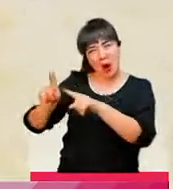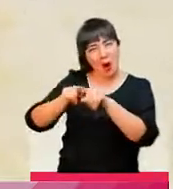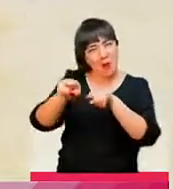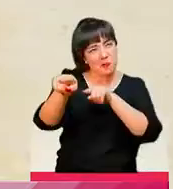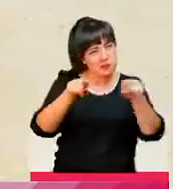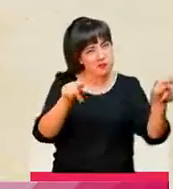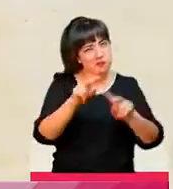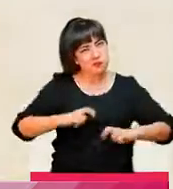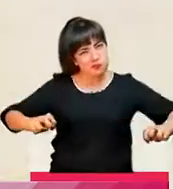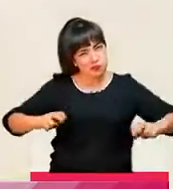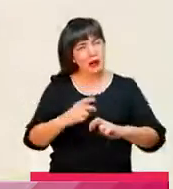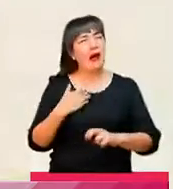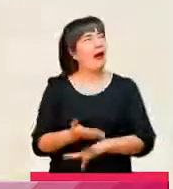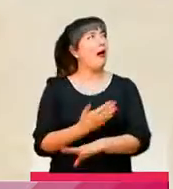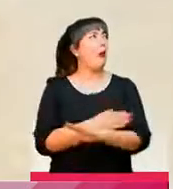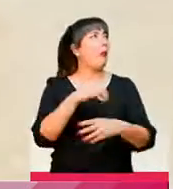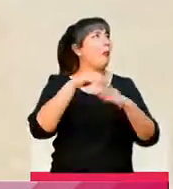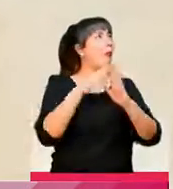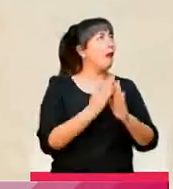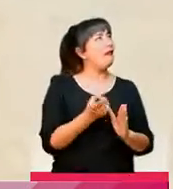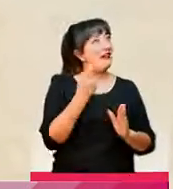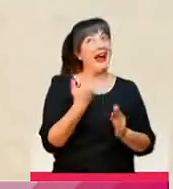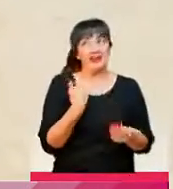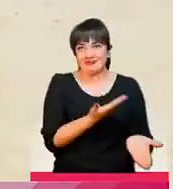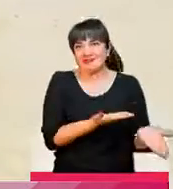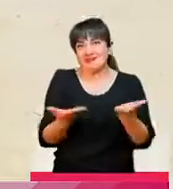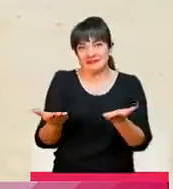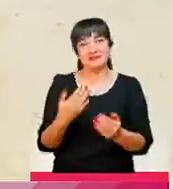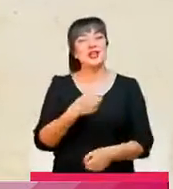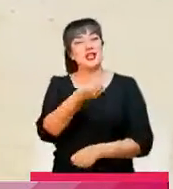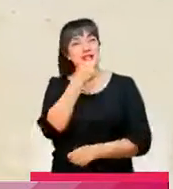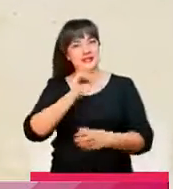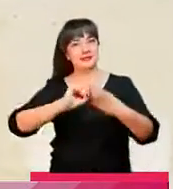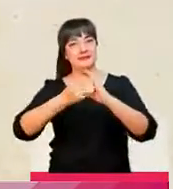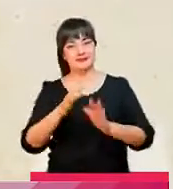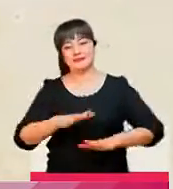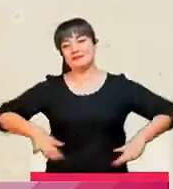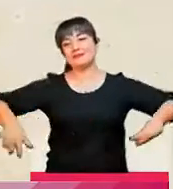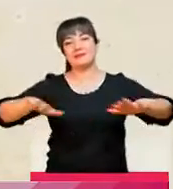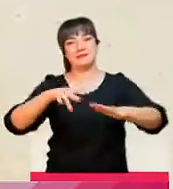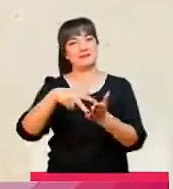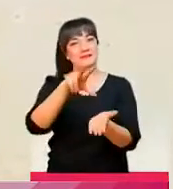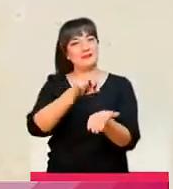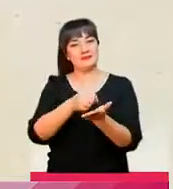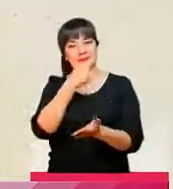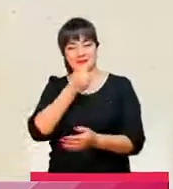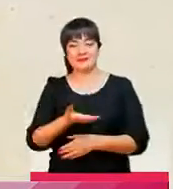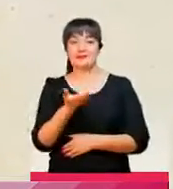tanta falta nos hacía a los bogotanos. Para Noticias Capital, desde la localidad de Puente Aranda, informó David Bautista.